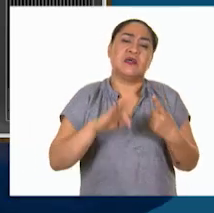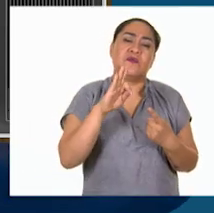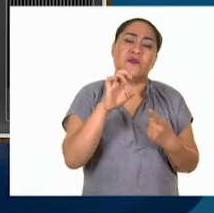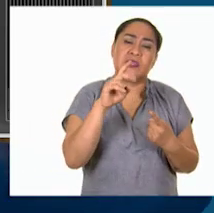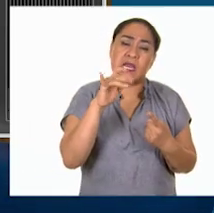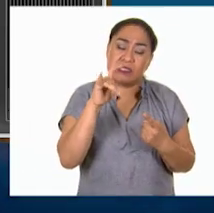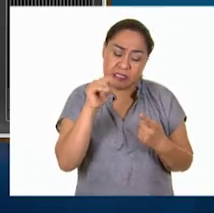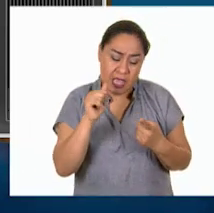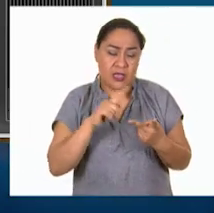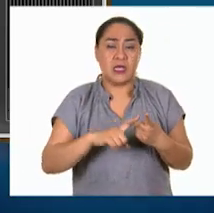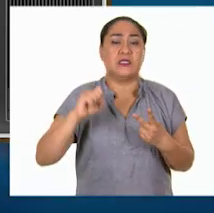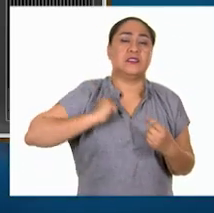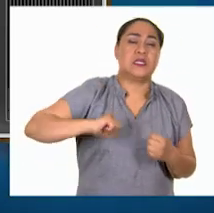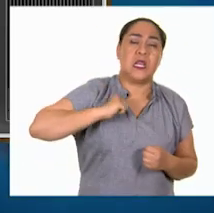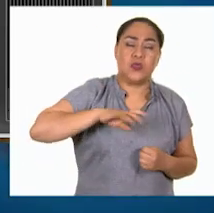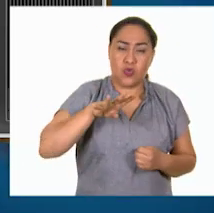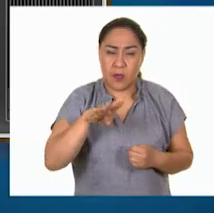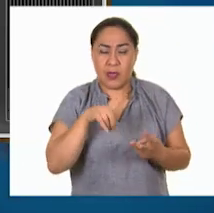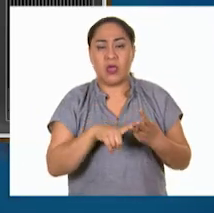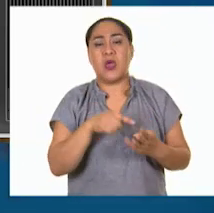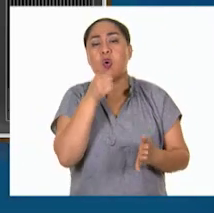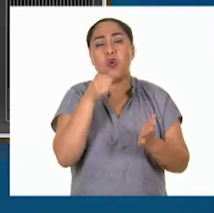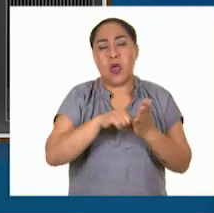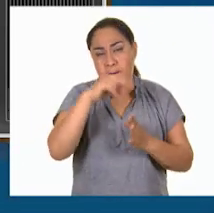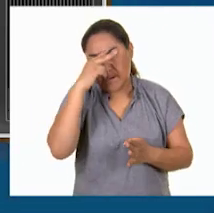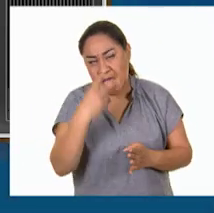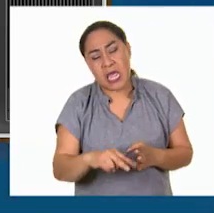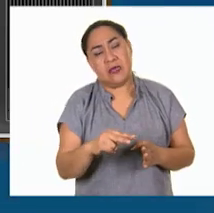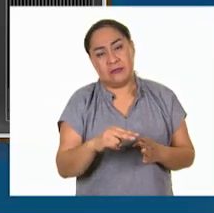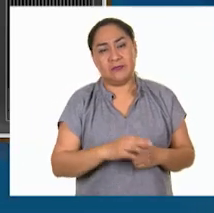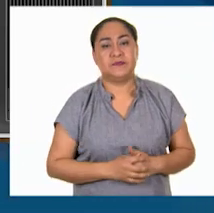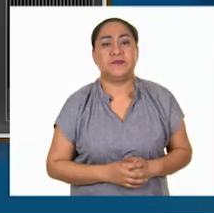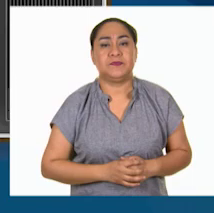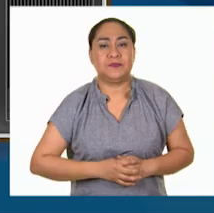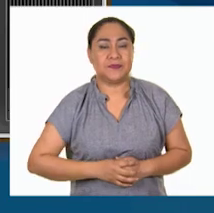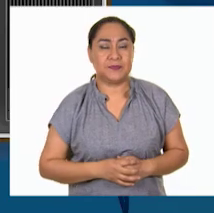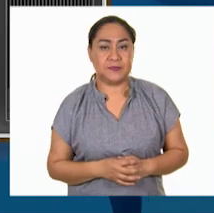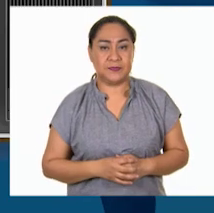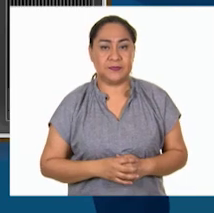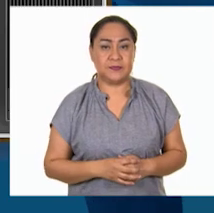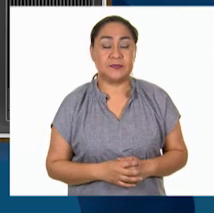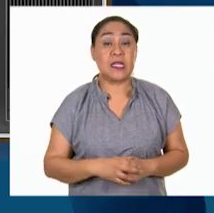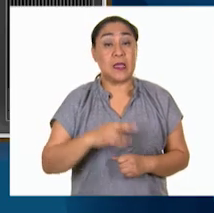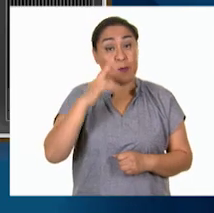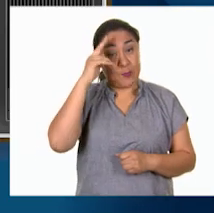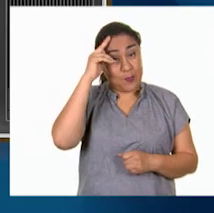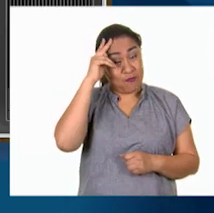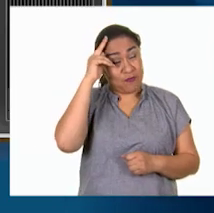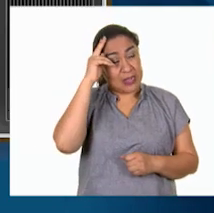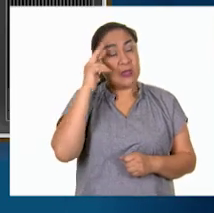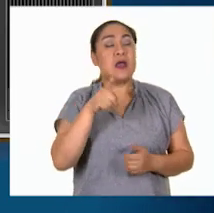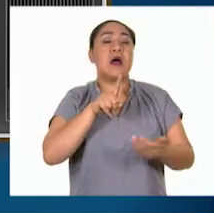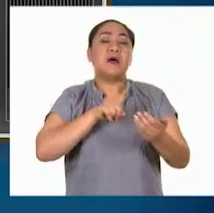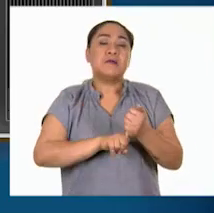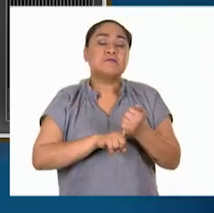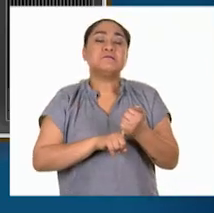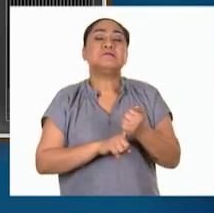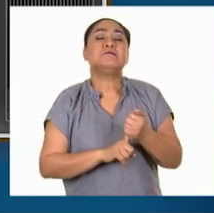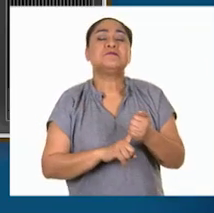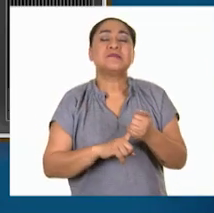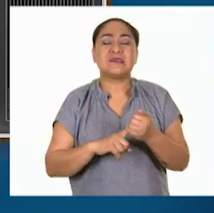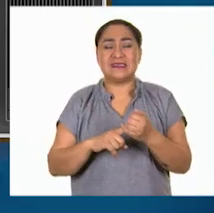El Siglo XIX, El Correo de México, entre otros. Porfirio Díaz combatió al